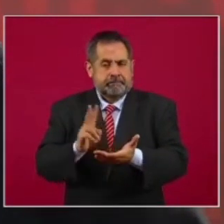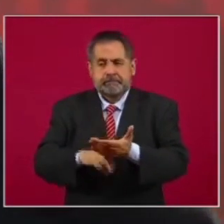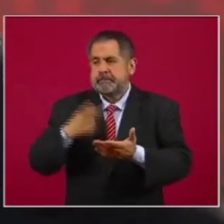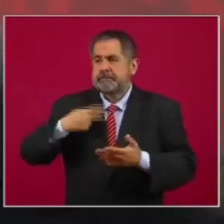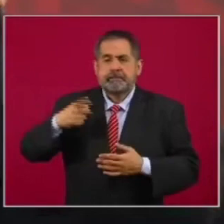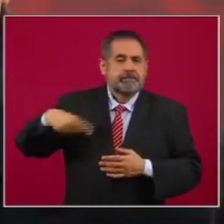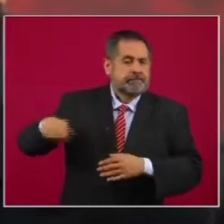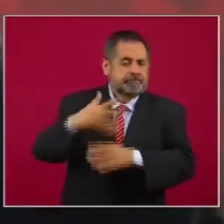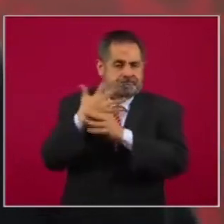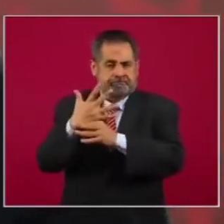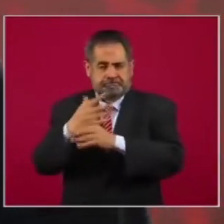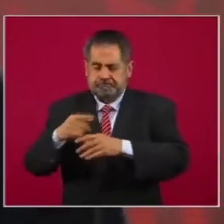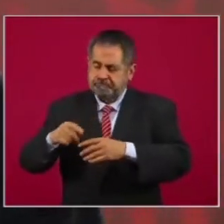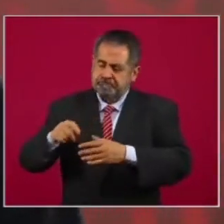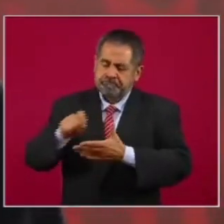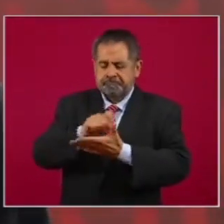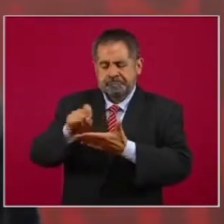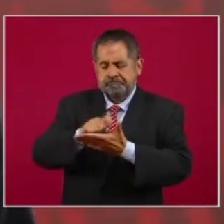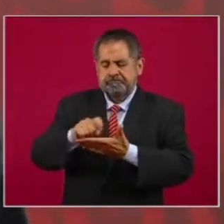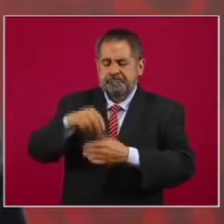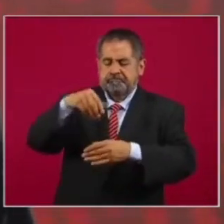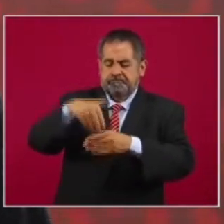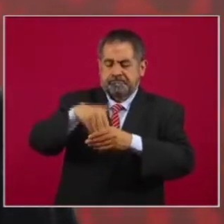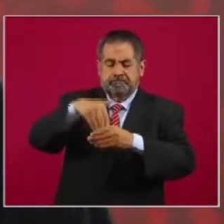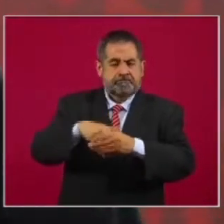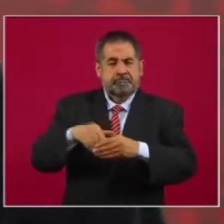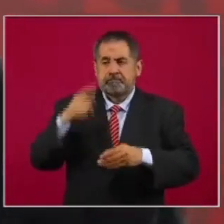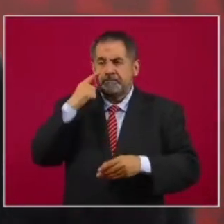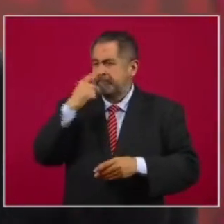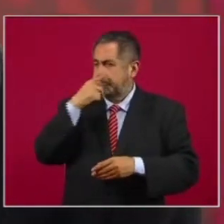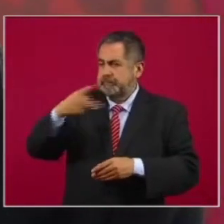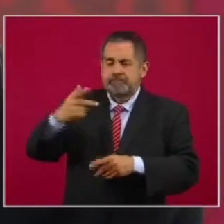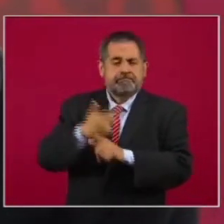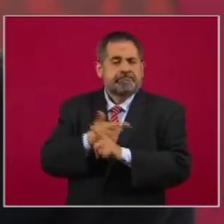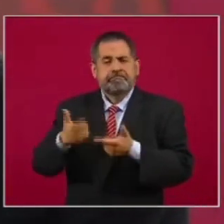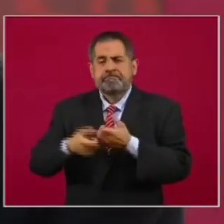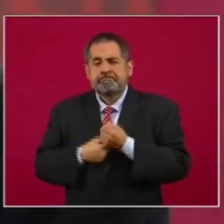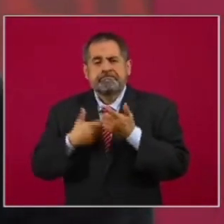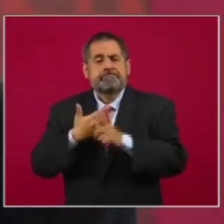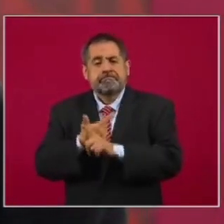ahí ejercer ese derecho de manera libre,